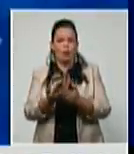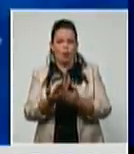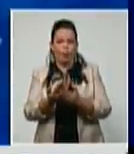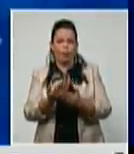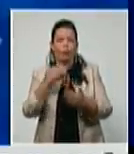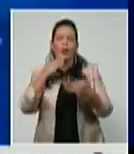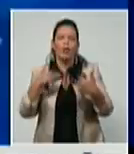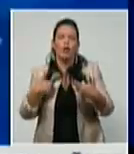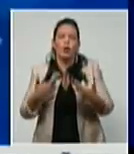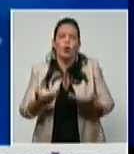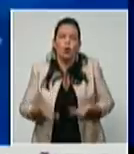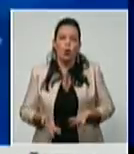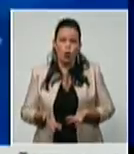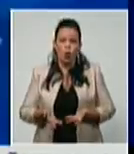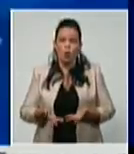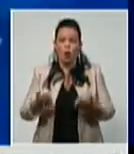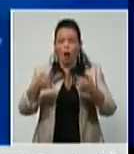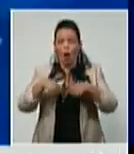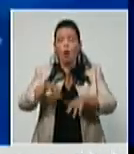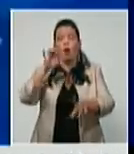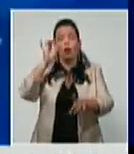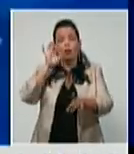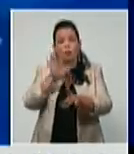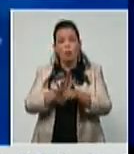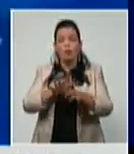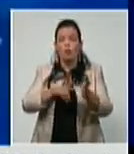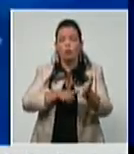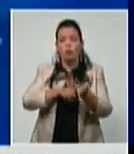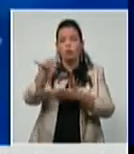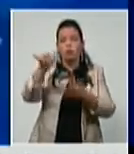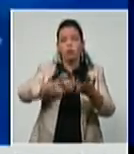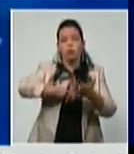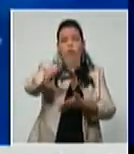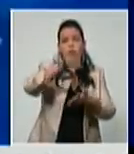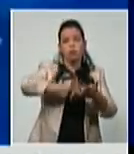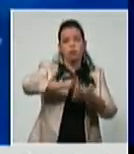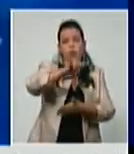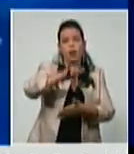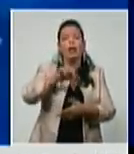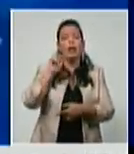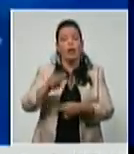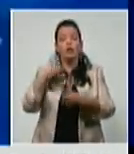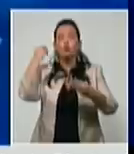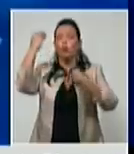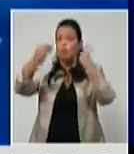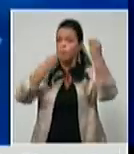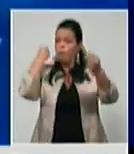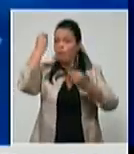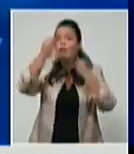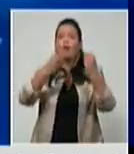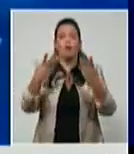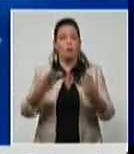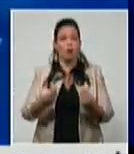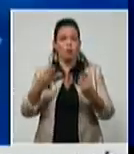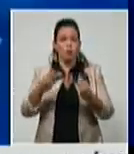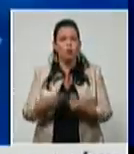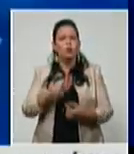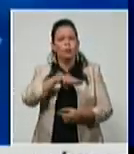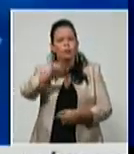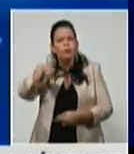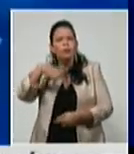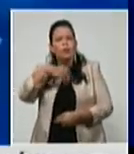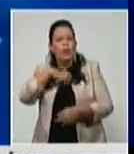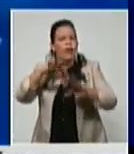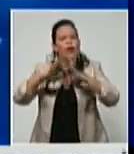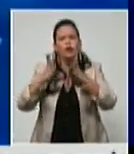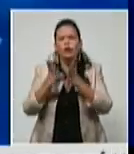operaciones aéreas, un tema que preocupa a la población, como ya hemos visto, se disponen de todos los recursos